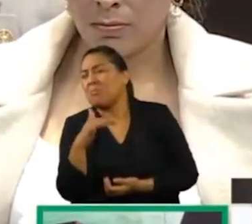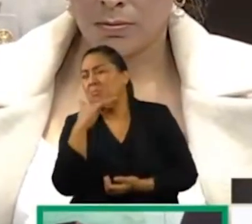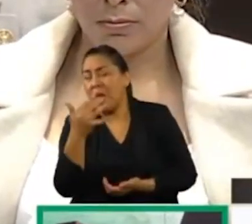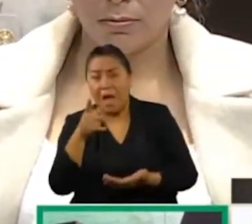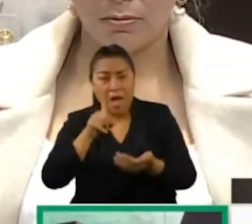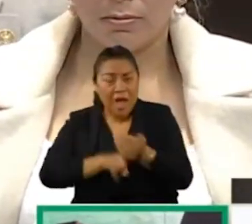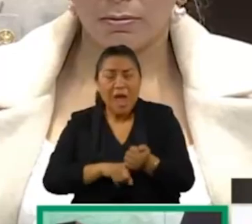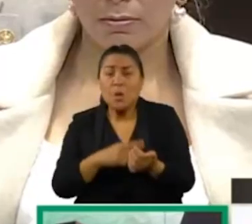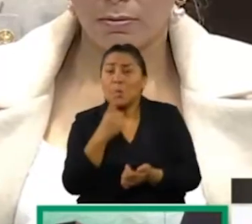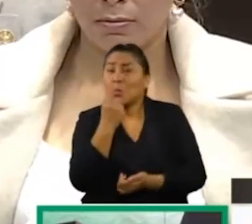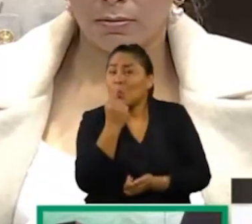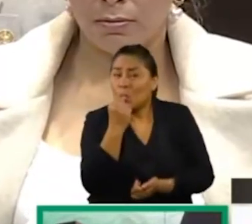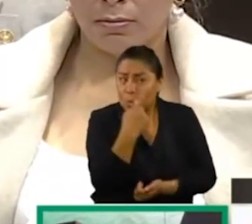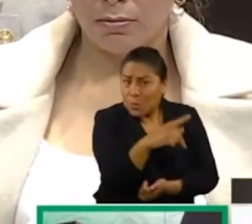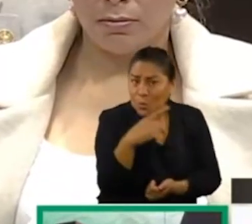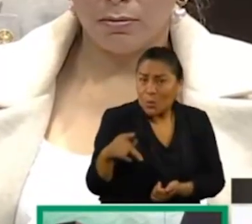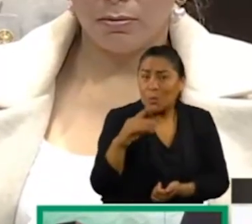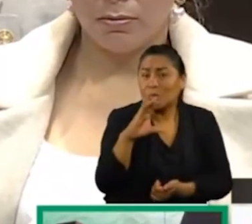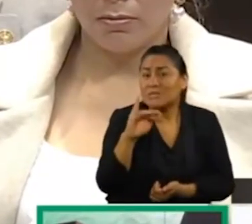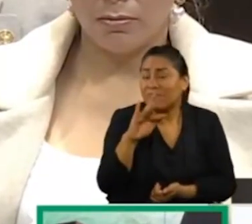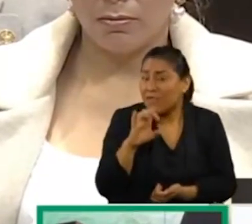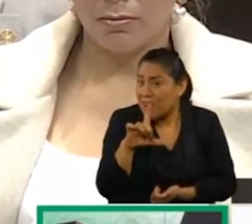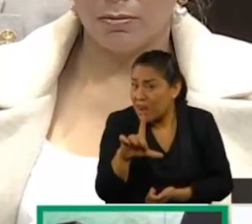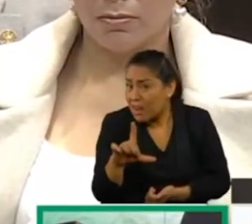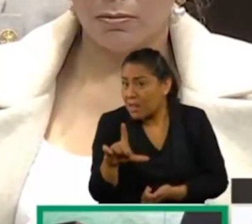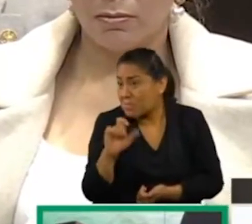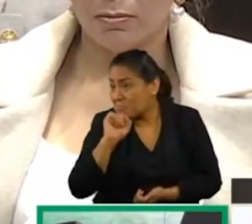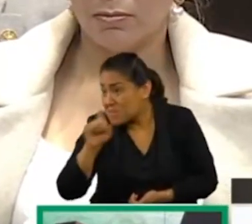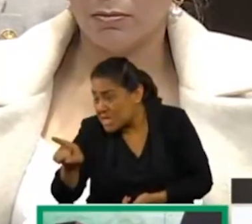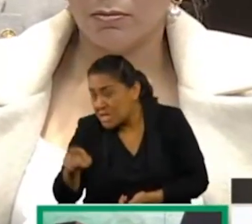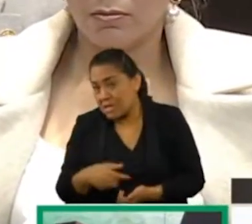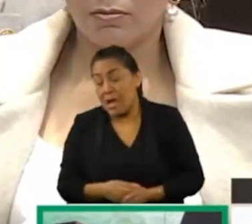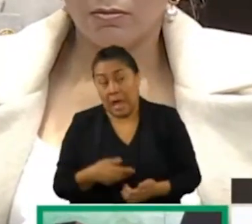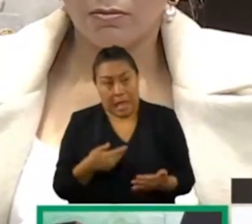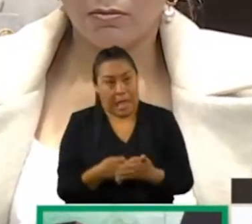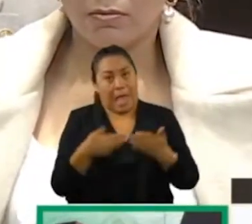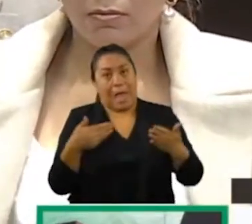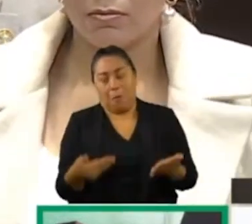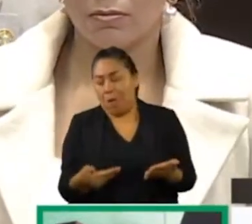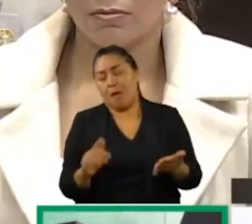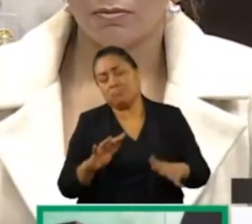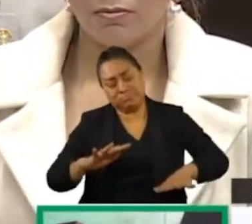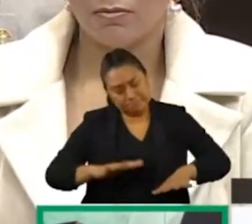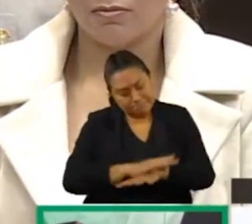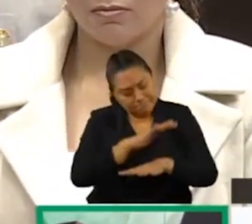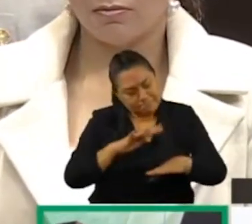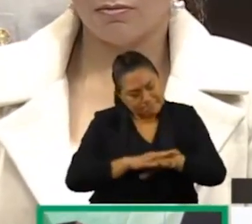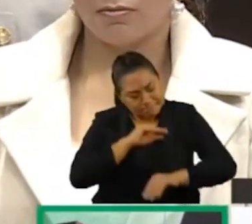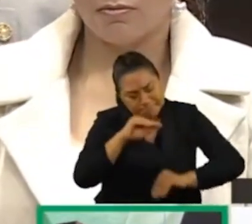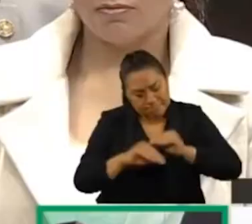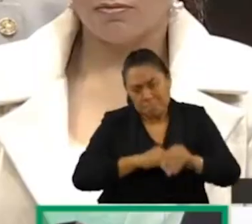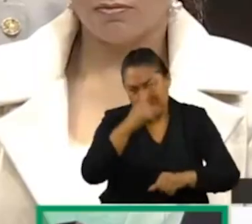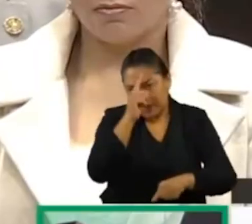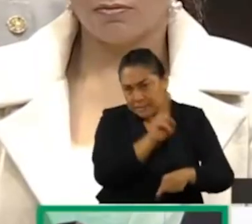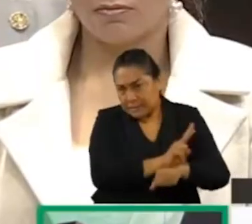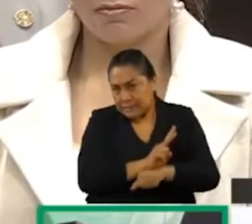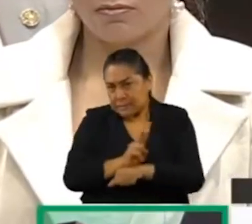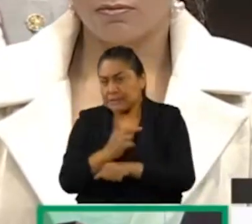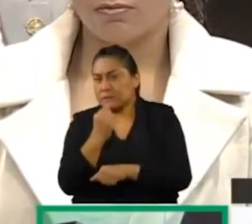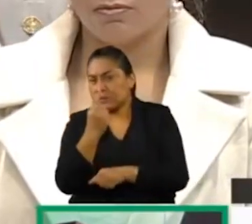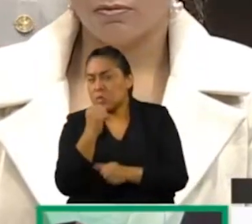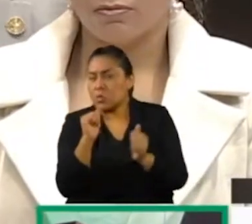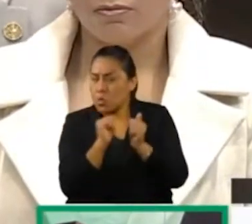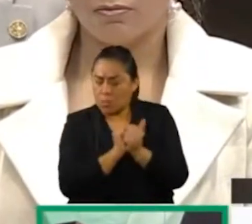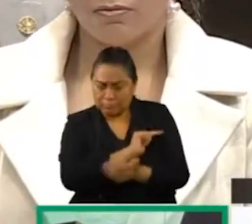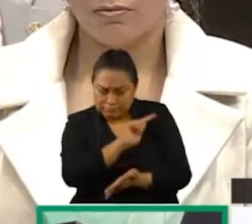cuerpos civiles y hoy que se construye un nuevo andamiaje de seguridad con